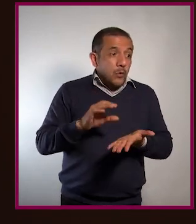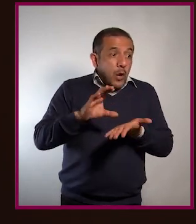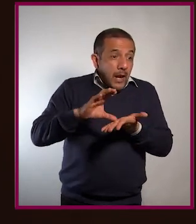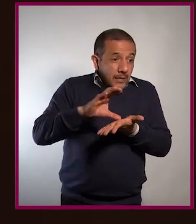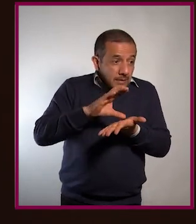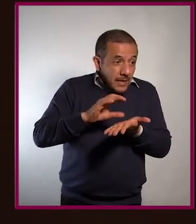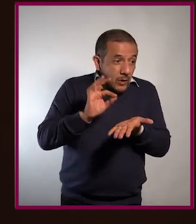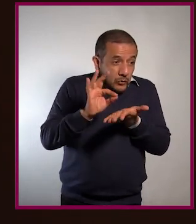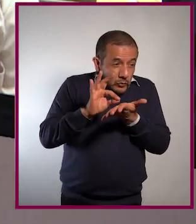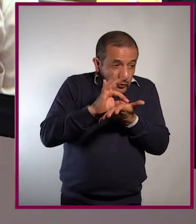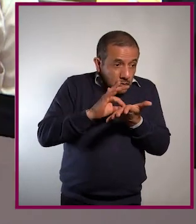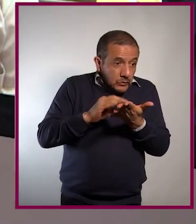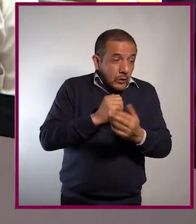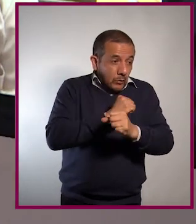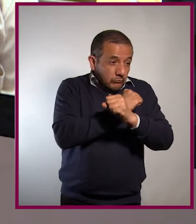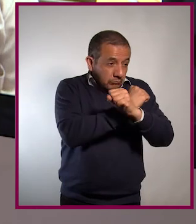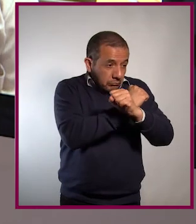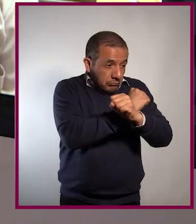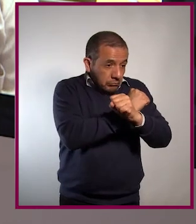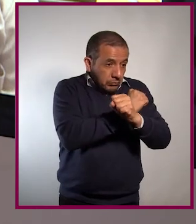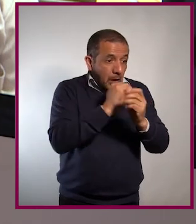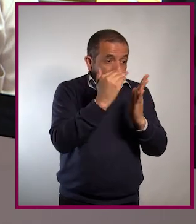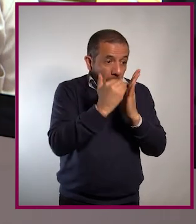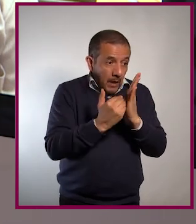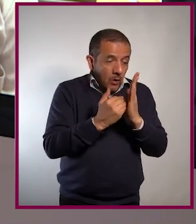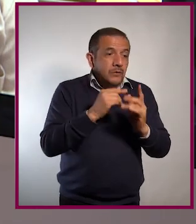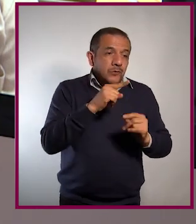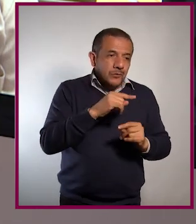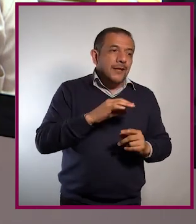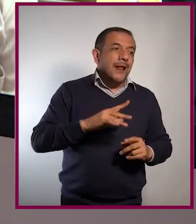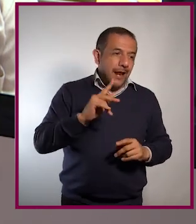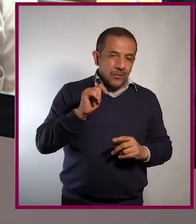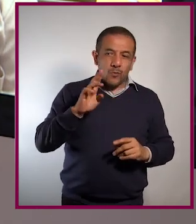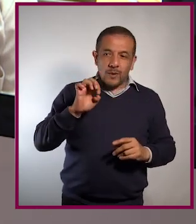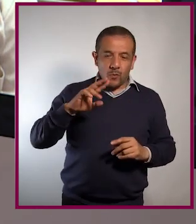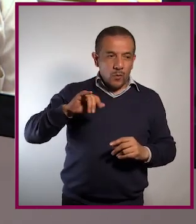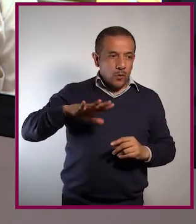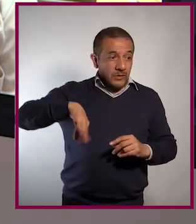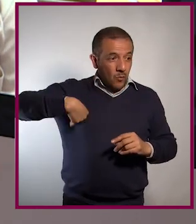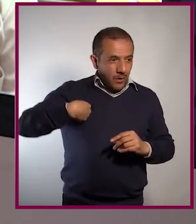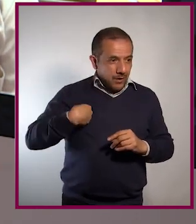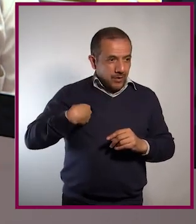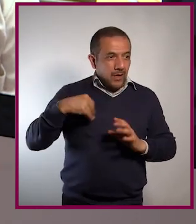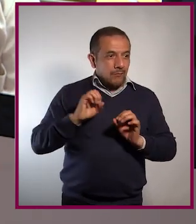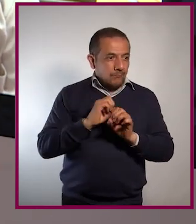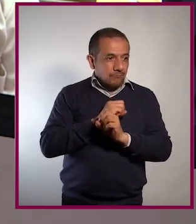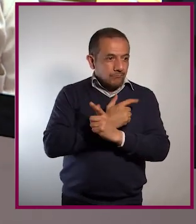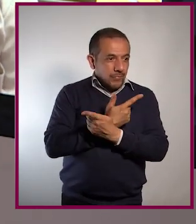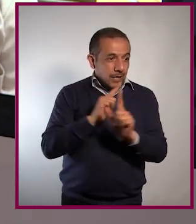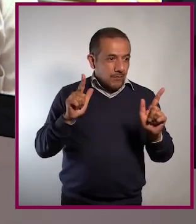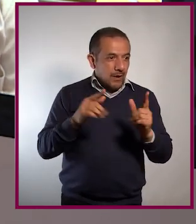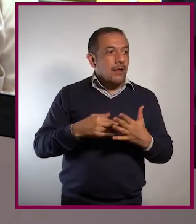las defensas, es más fácil que la tuberculosis latente se active. Y entonces sí,